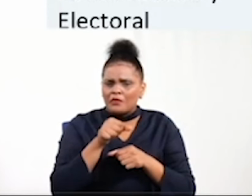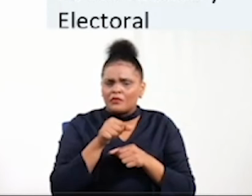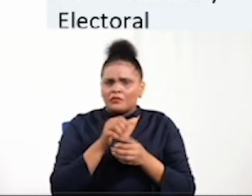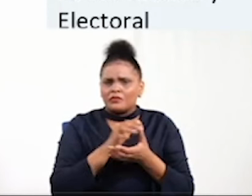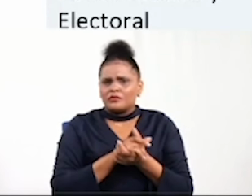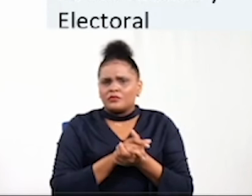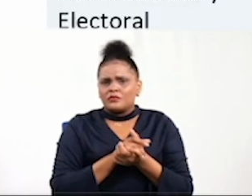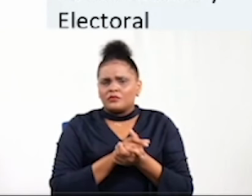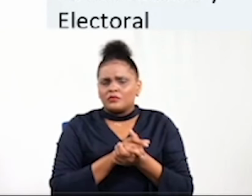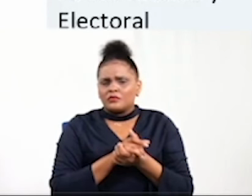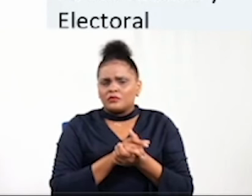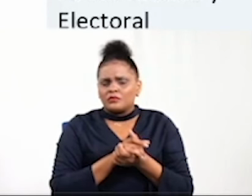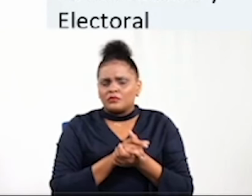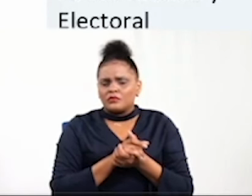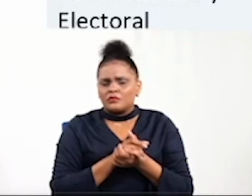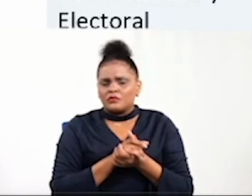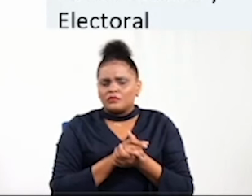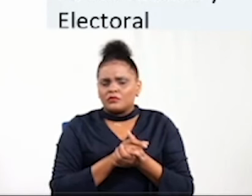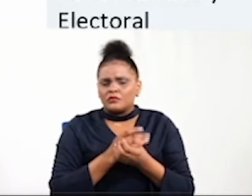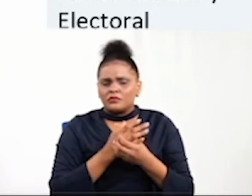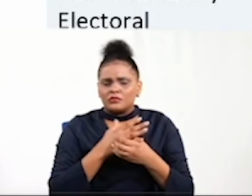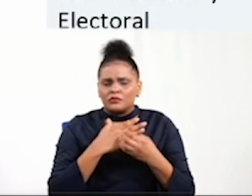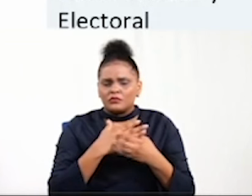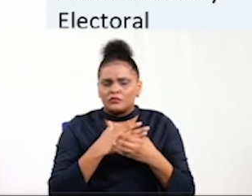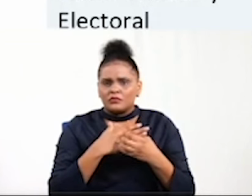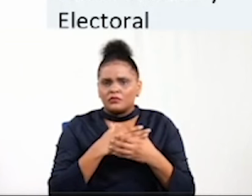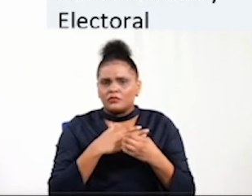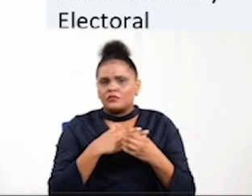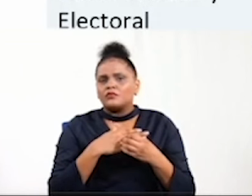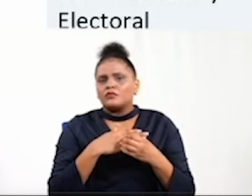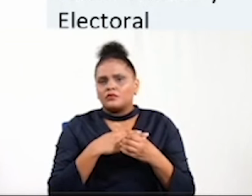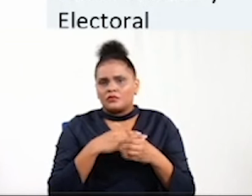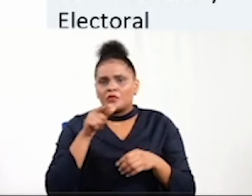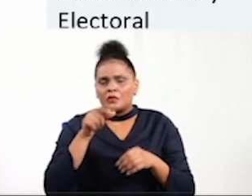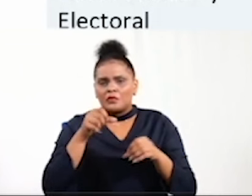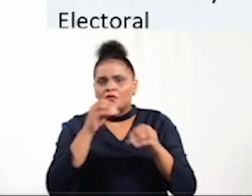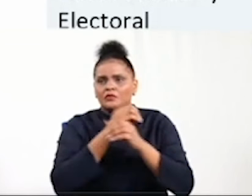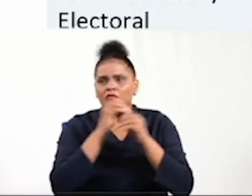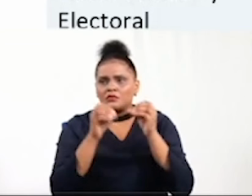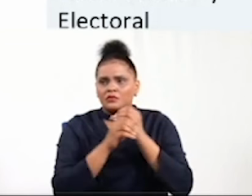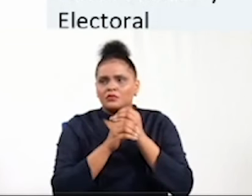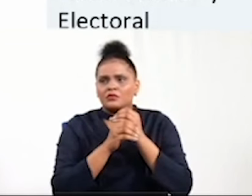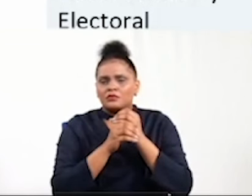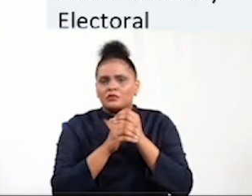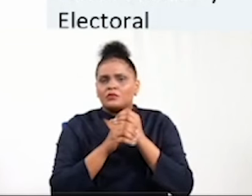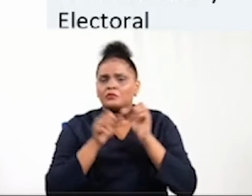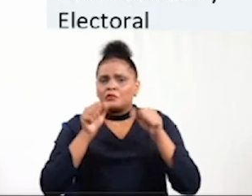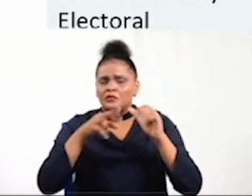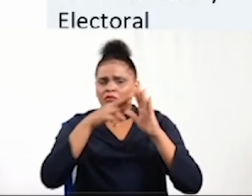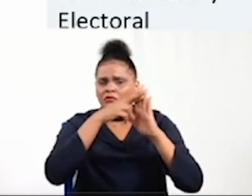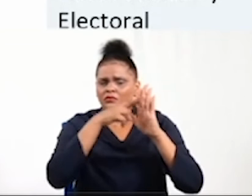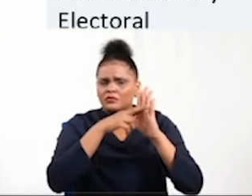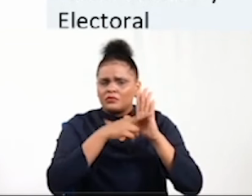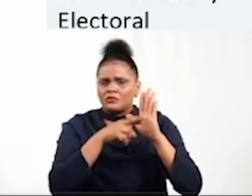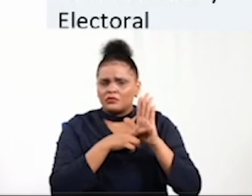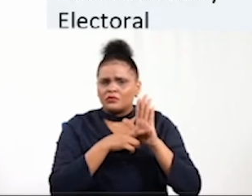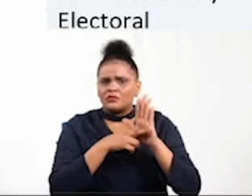género ni cada femenina que es un espacio de articulación entre mujeres parlamentarias que